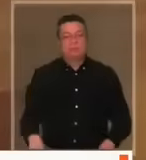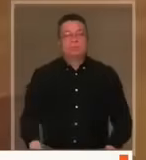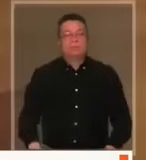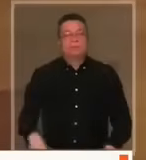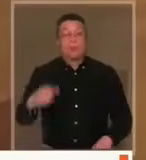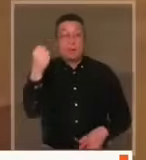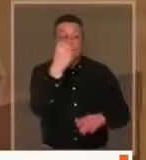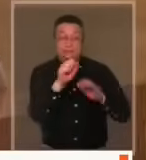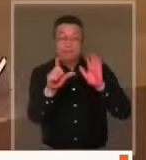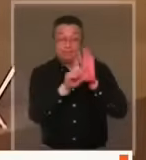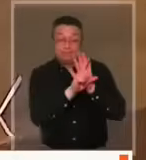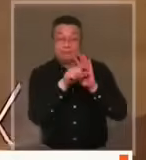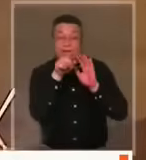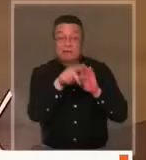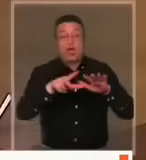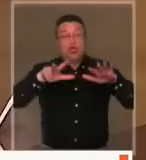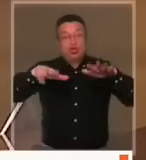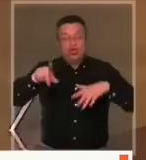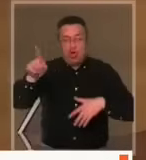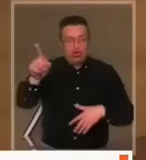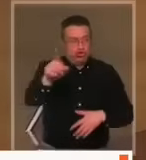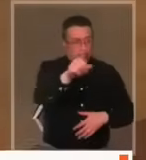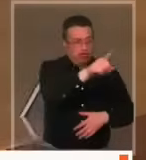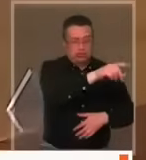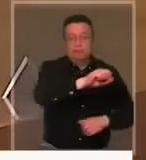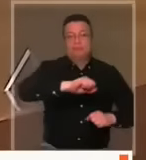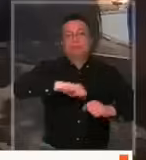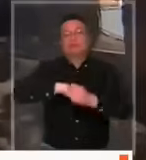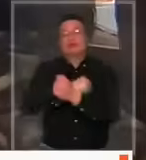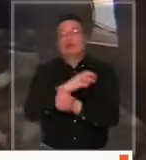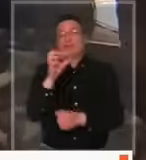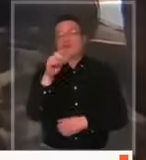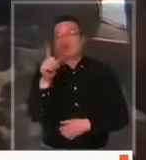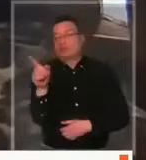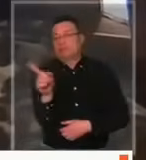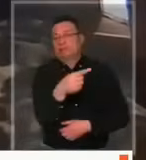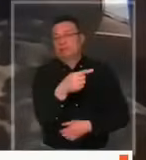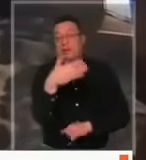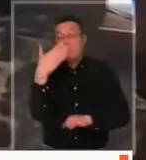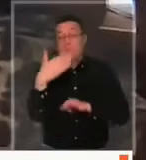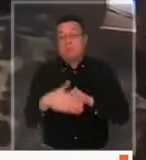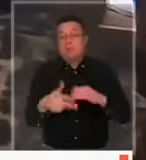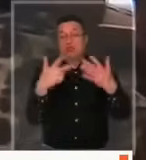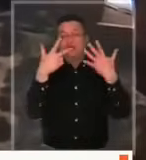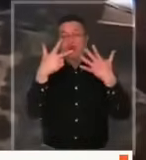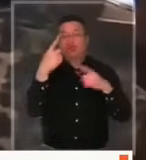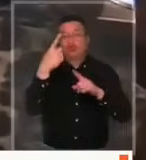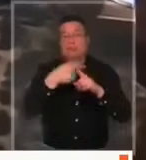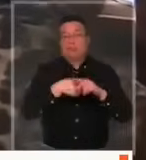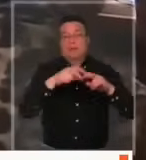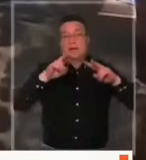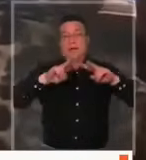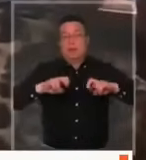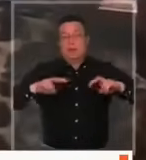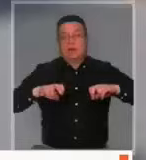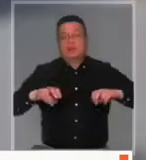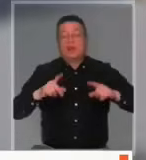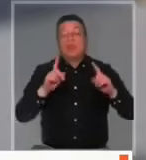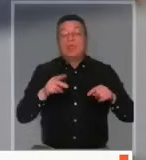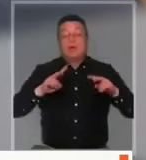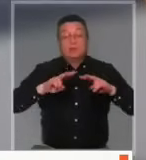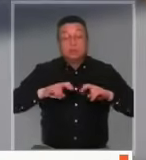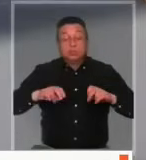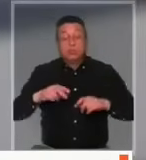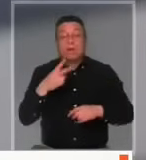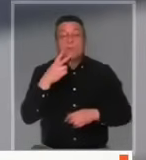Delitos por los que los 18 imputados quedaron en prisión preventiva, dándose un plazo de 8 meses de investigación, donde se deberán analizar